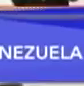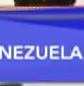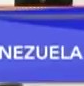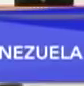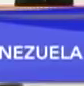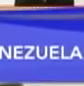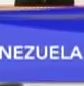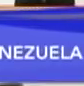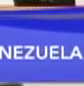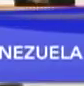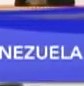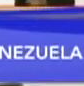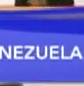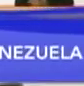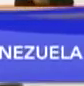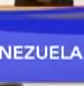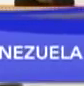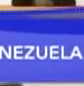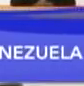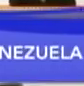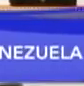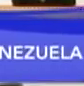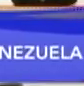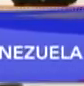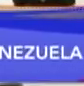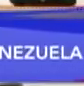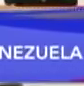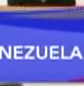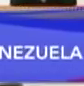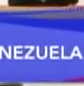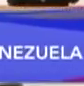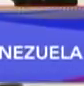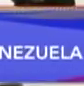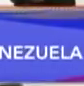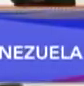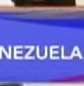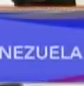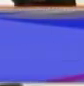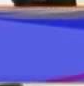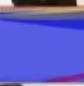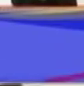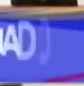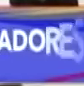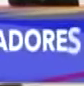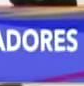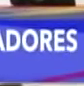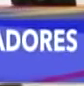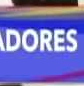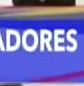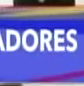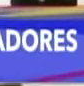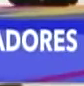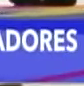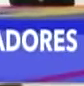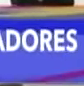trabajando los 2 años de la gran victoria que obtuvimos el 15 de octubre de 2017 en aquella elección